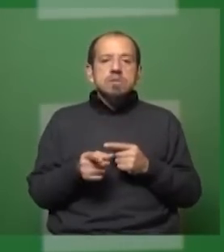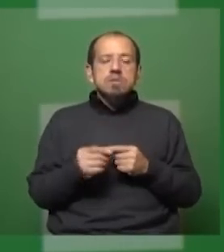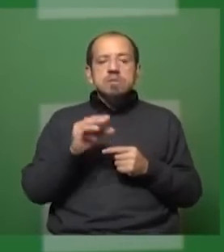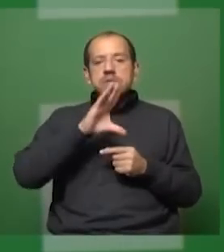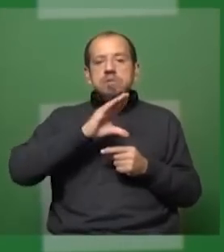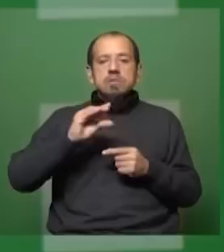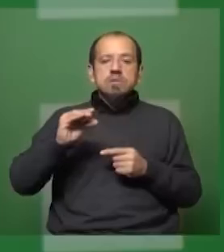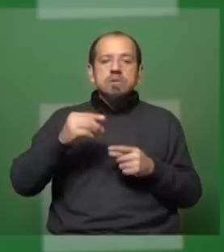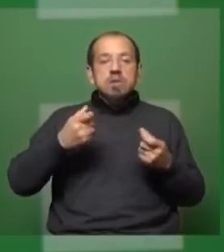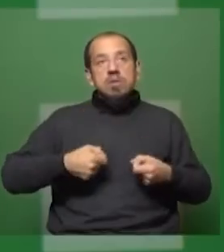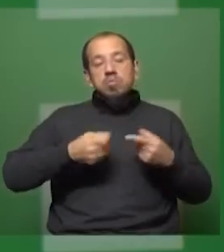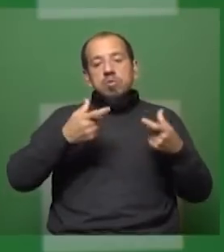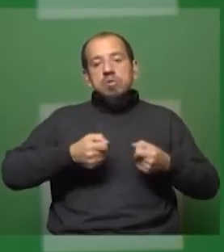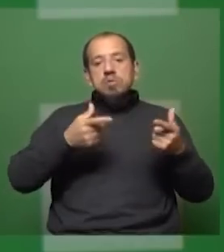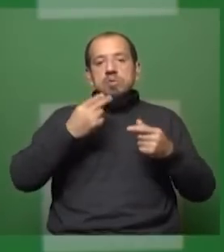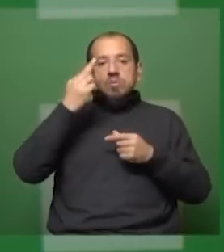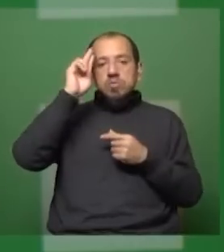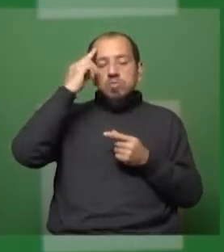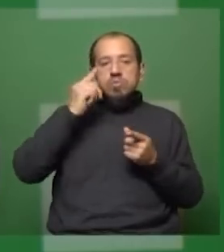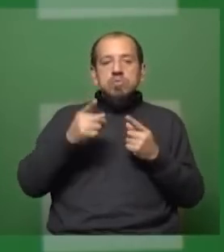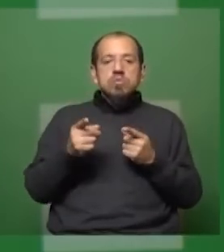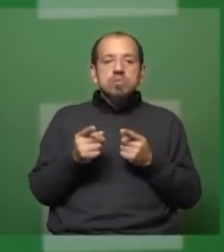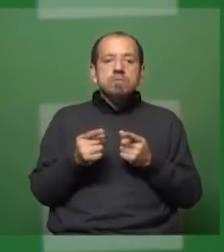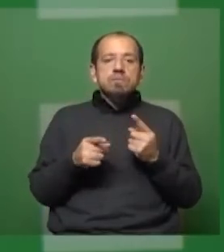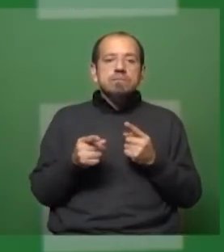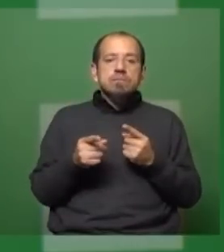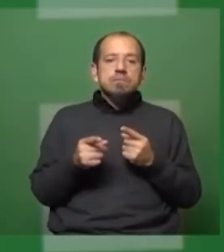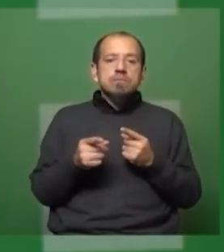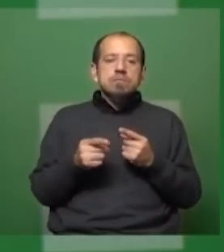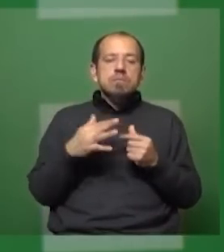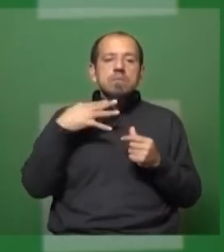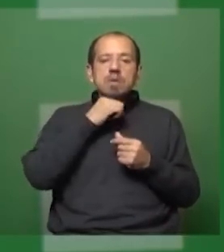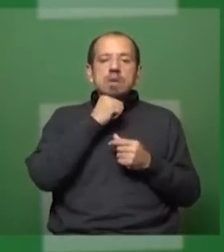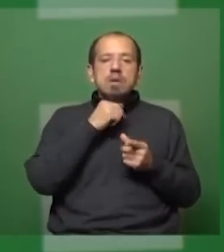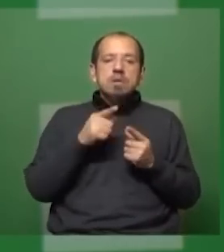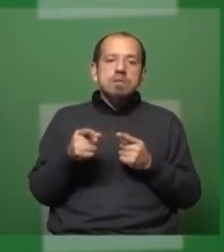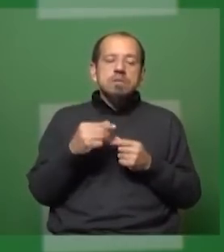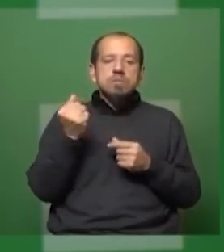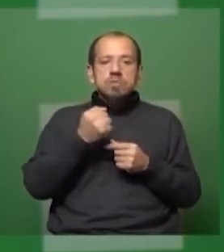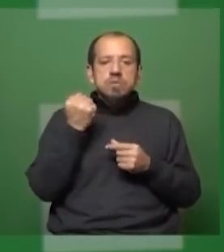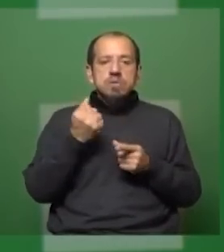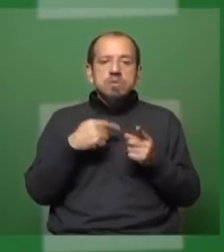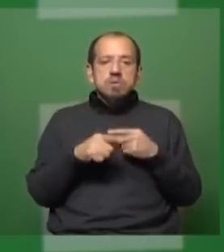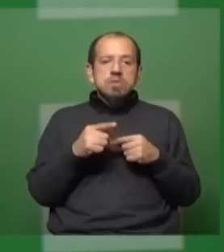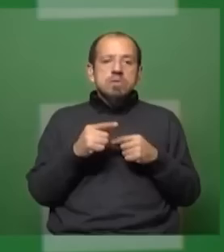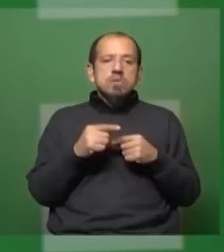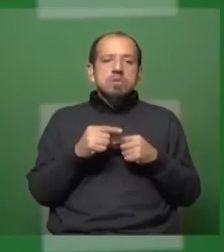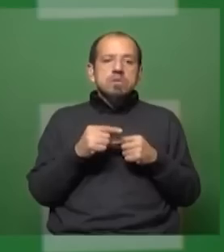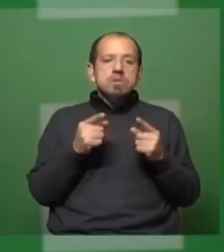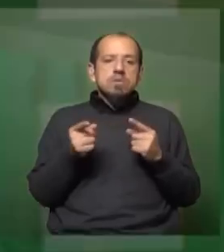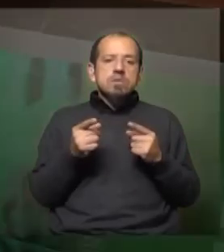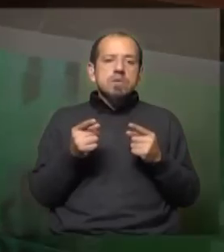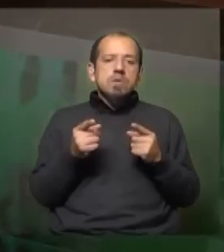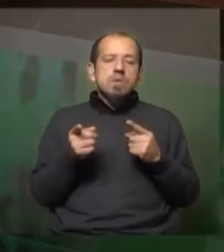significativa de las exportaciones en Uruguay de los agosto del año pasado hasta ahora de manera significativa se conocieron los últimos